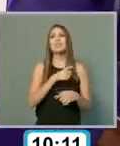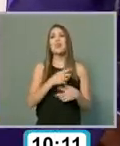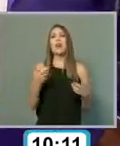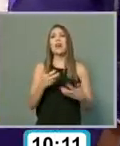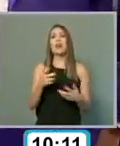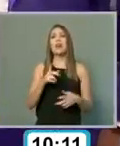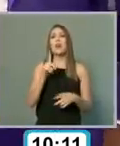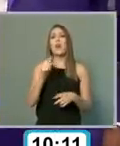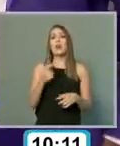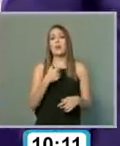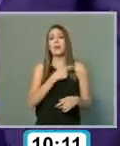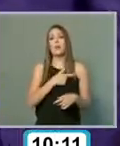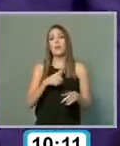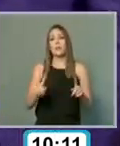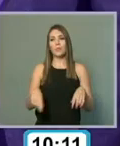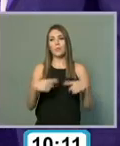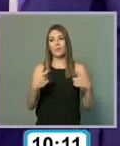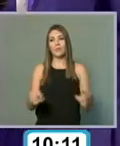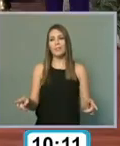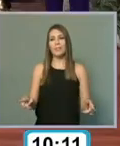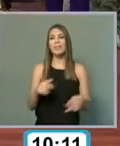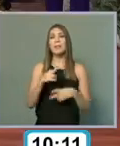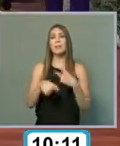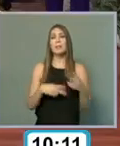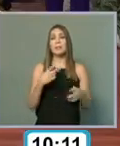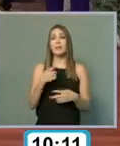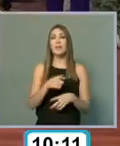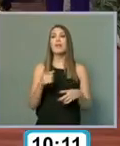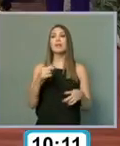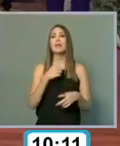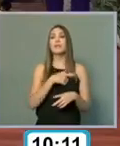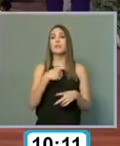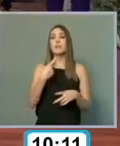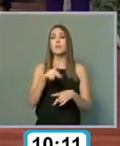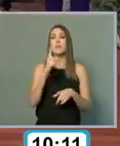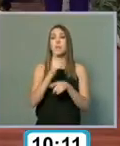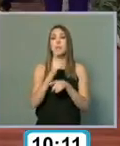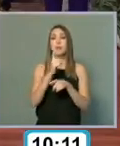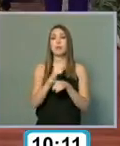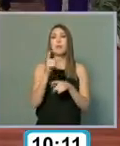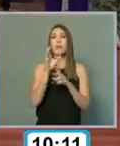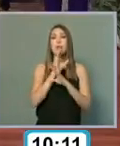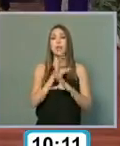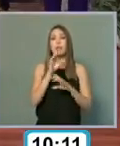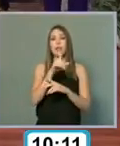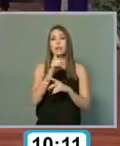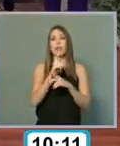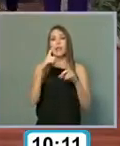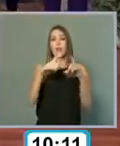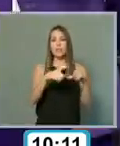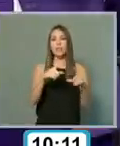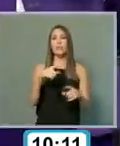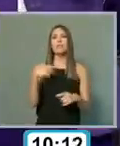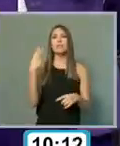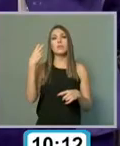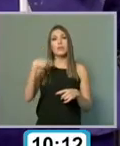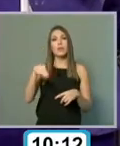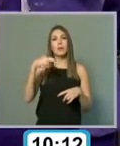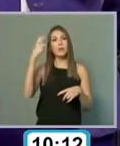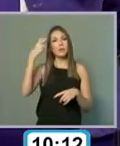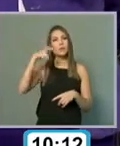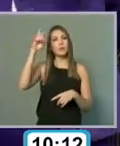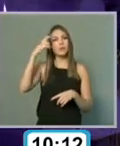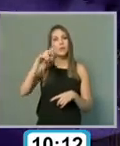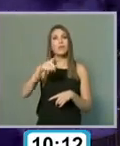bien, corazones mira, y la música. Ahorita seguimos platicando, vamos a disfrutar de un sencillo del primer material discográfico, ¿verdad? Adelante. Así es, se llama Sueños para toda la gente